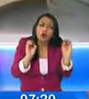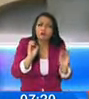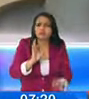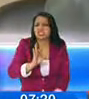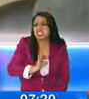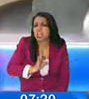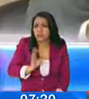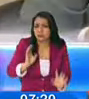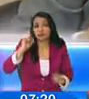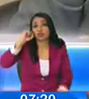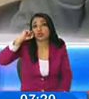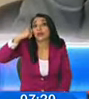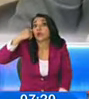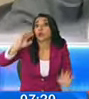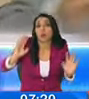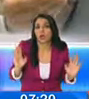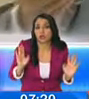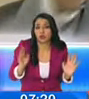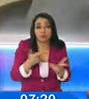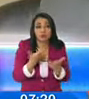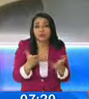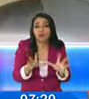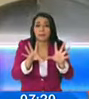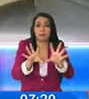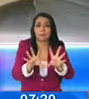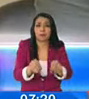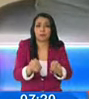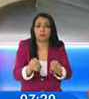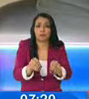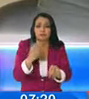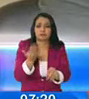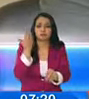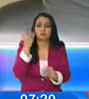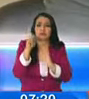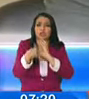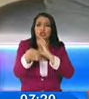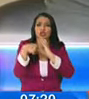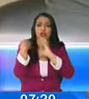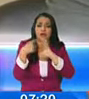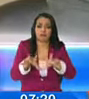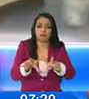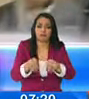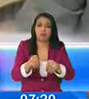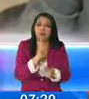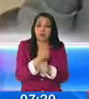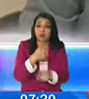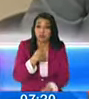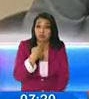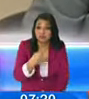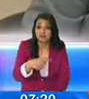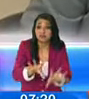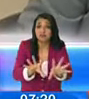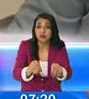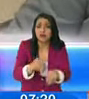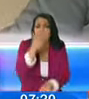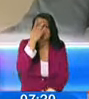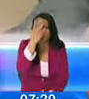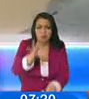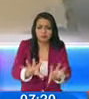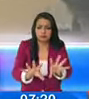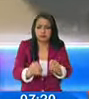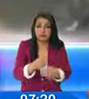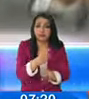recuerdo porque como no tengo mi cuenta, ya fue cerrada meses atrás y he expuesto por qué la he cerrado y lo estoy demostrando, compañeros,